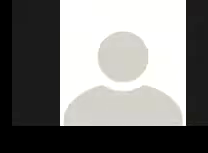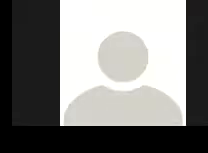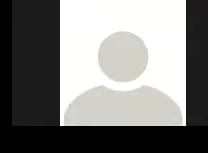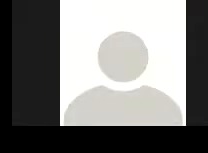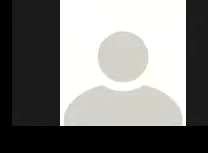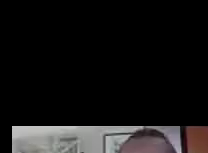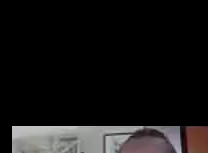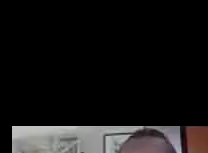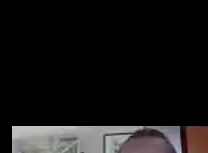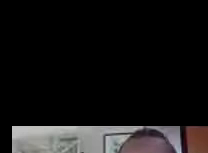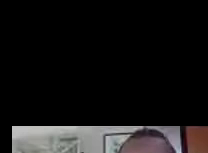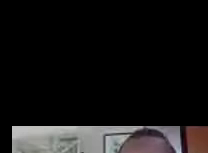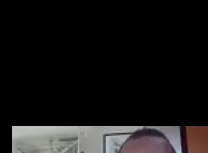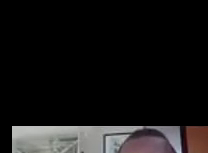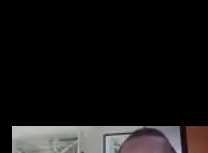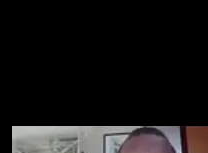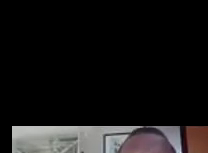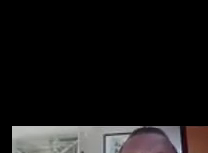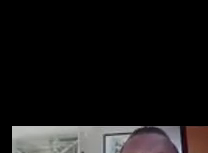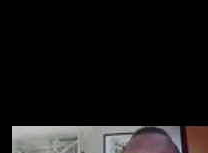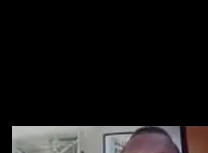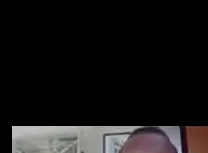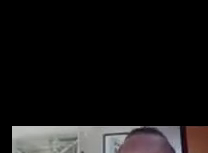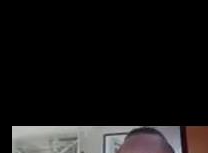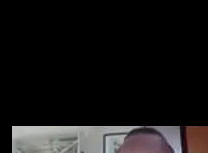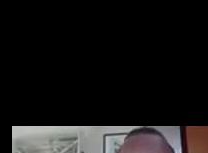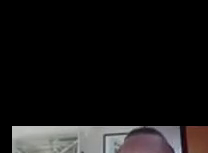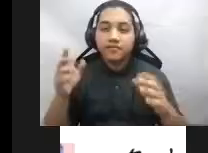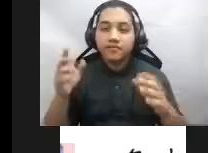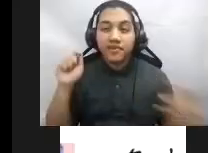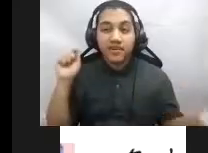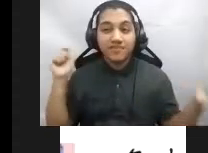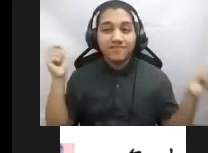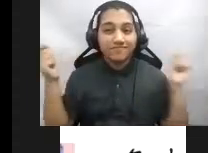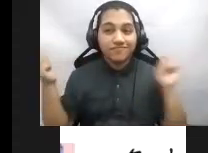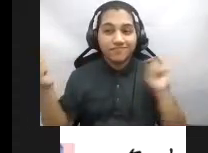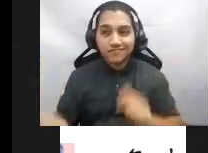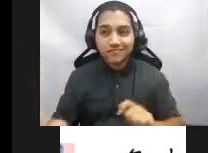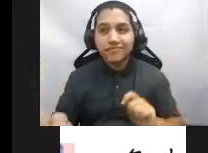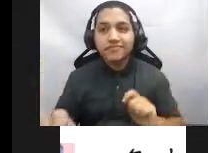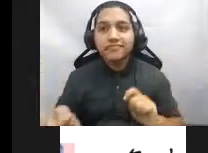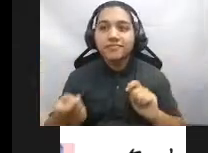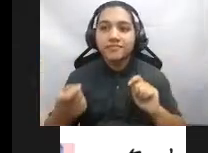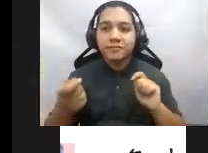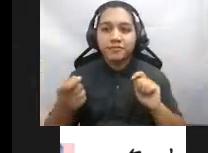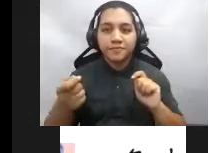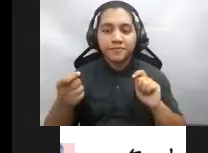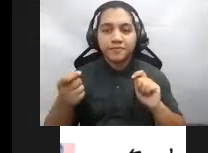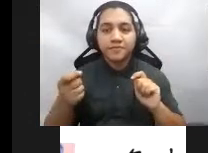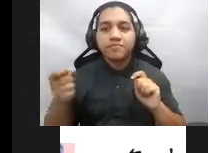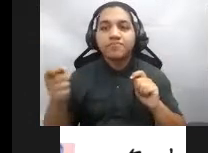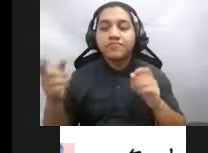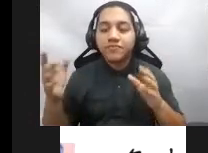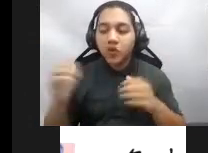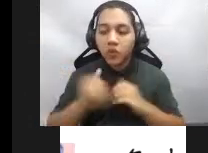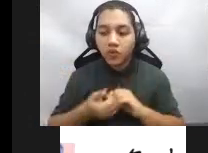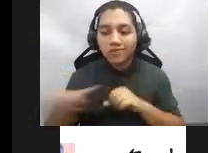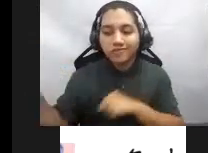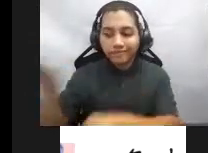cómo ahora había dado un giro de 360 grados la relación entre los